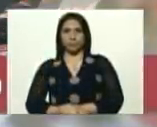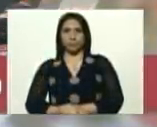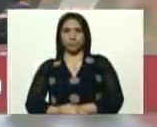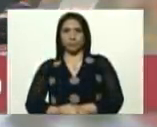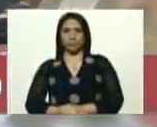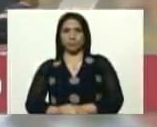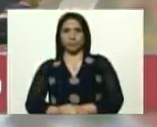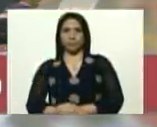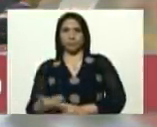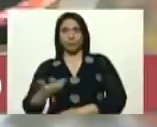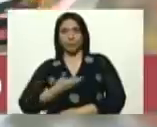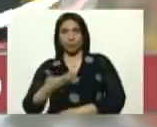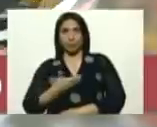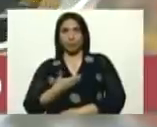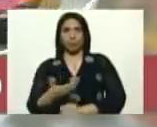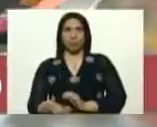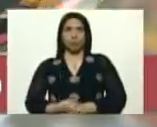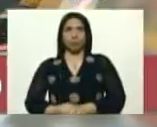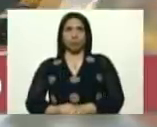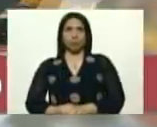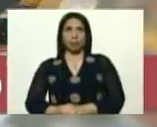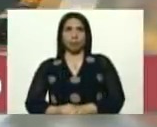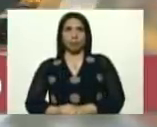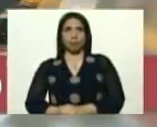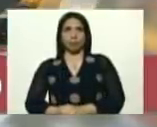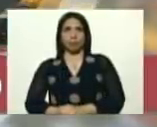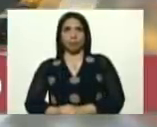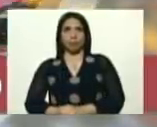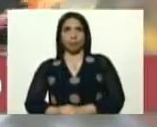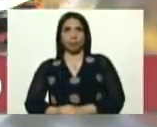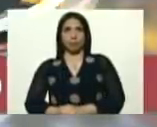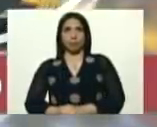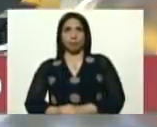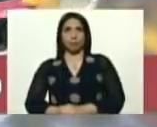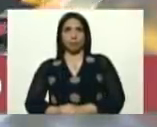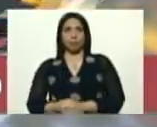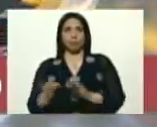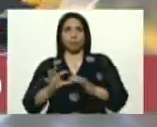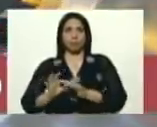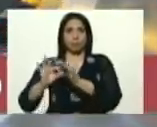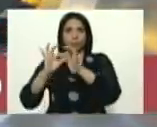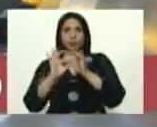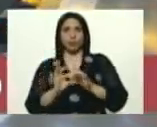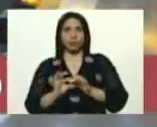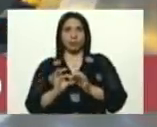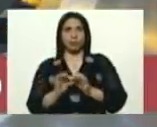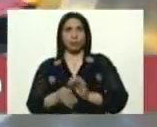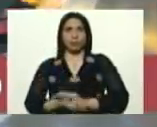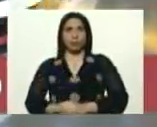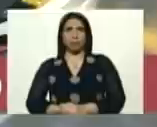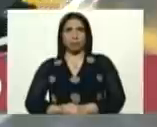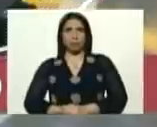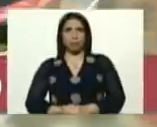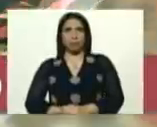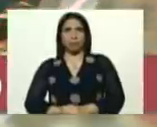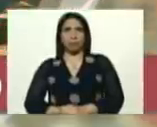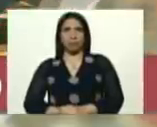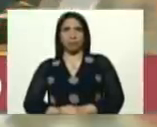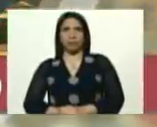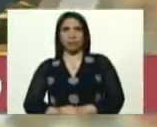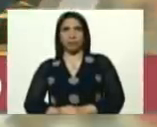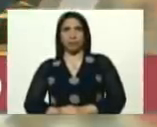el alcalde de Maracaibo, Willy Casanova. Estamos en coordinación perfecta también con la REDI.